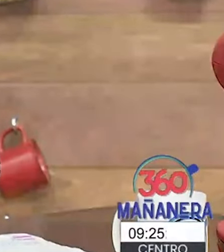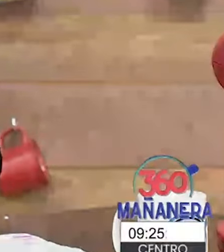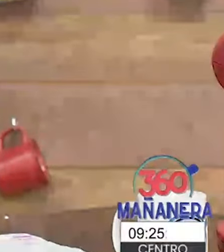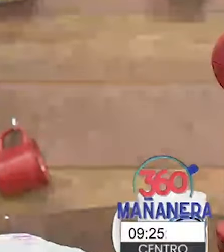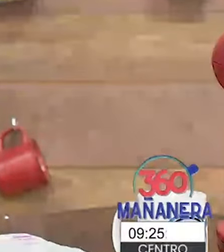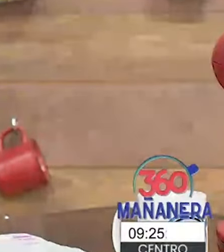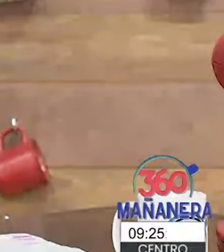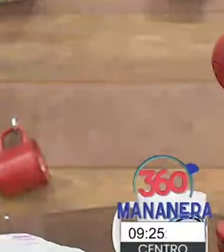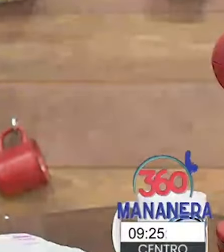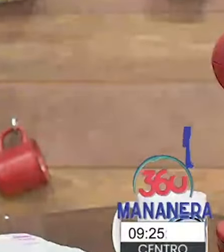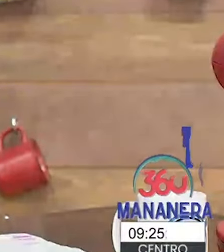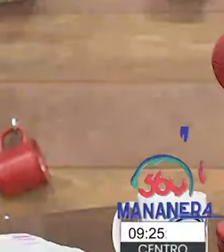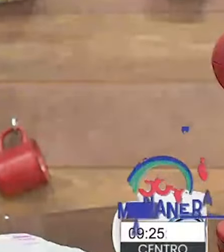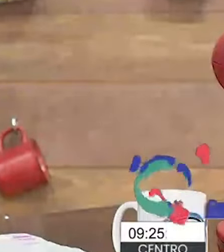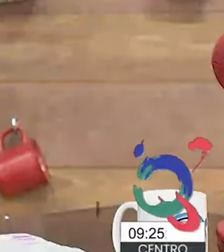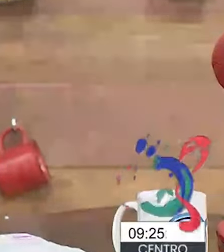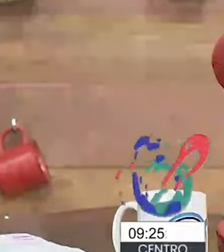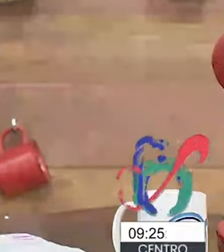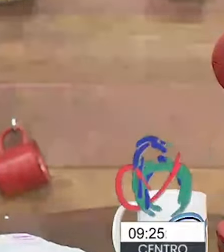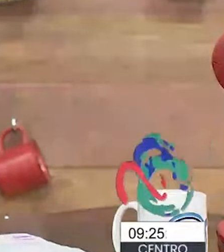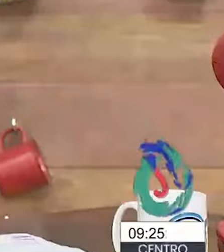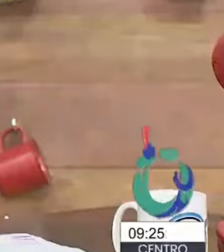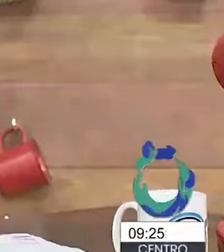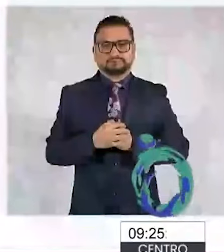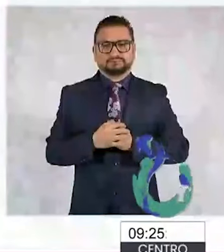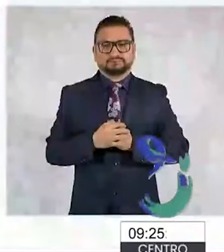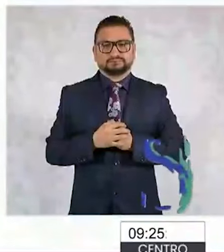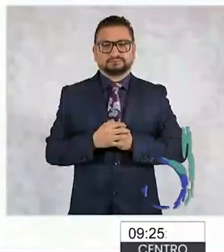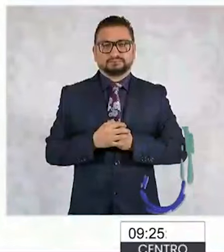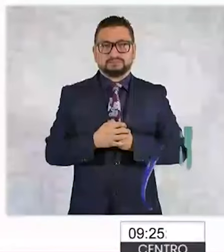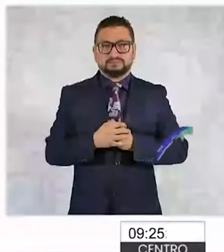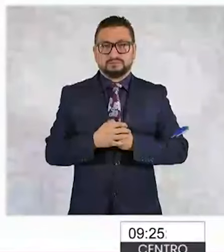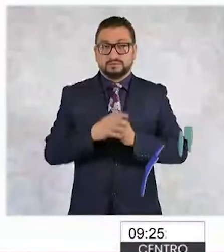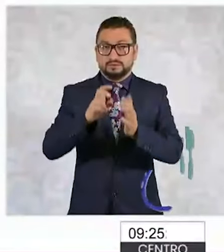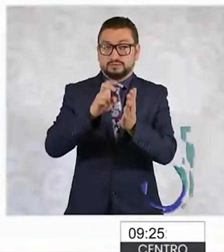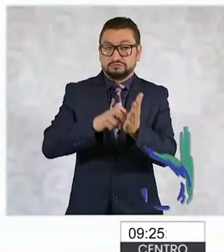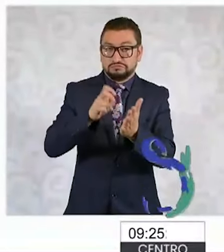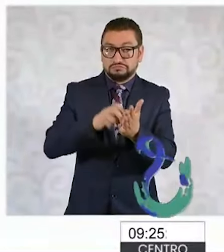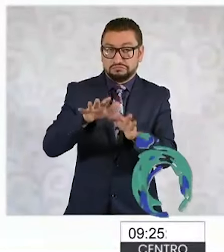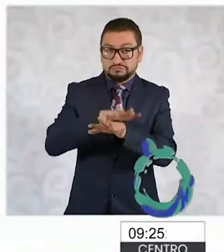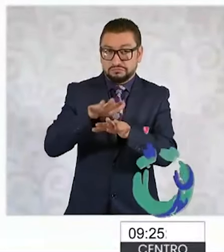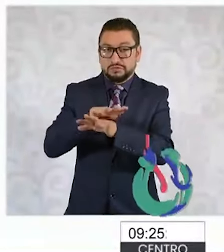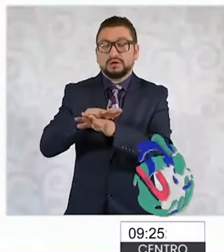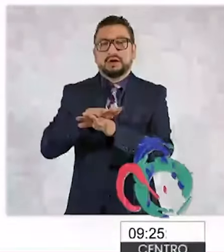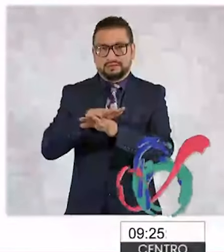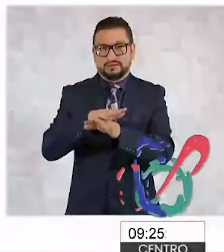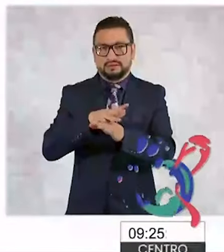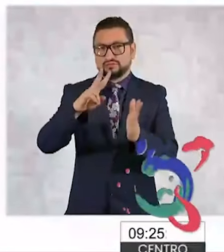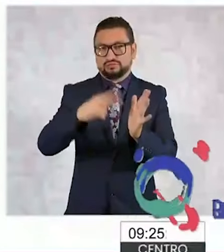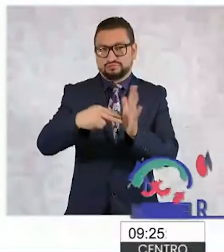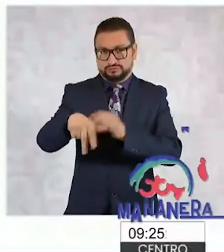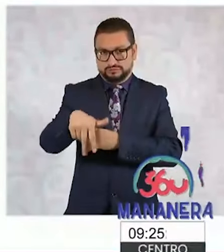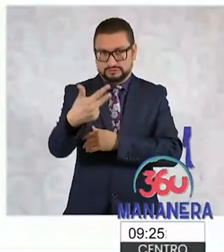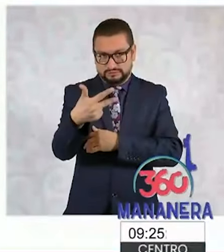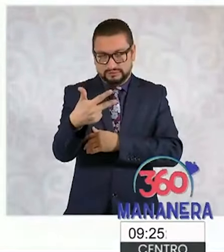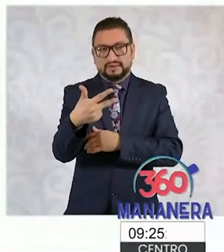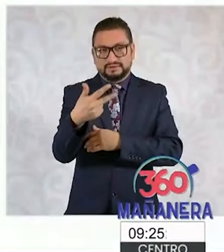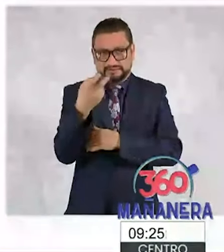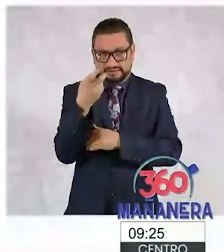escuchar cómo lo dice la secretaria la reforma del 2000 2013